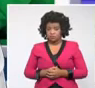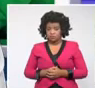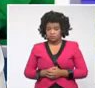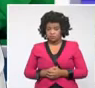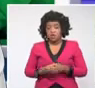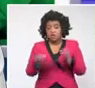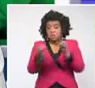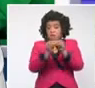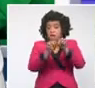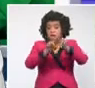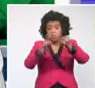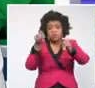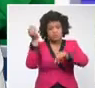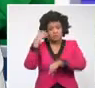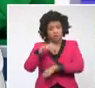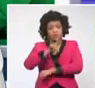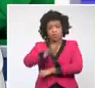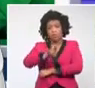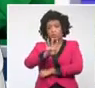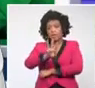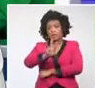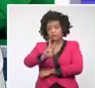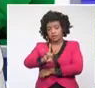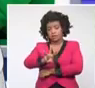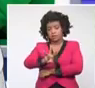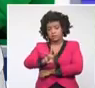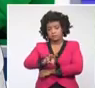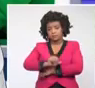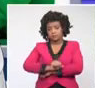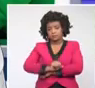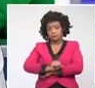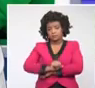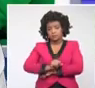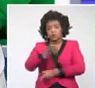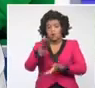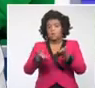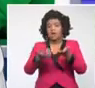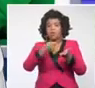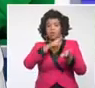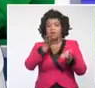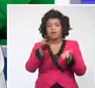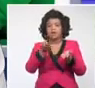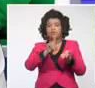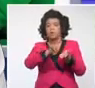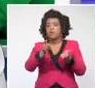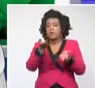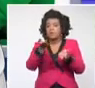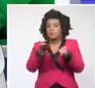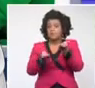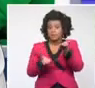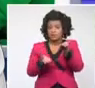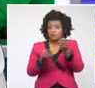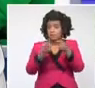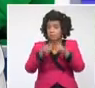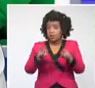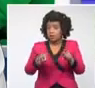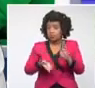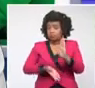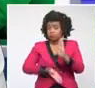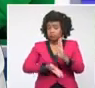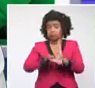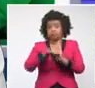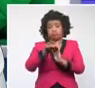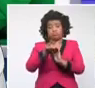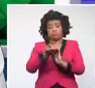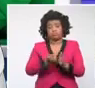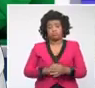943. Podemos decir que 99 menos que el día anterior, pero muy elevada cifra, evidenciando